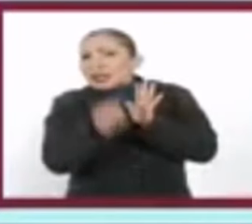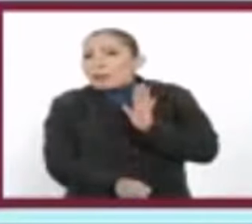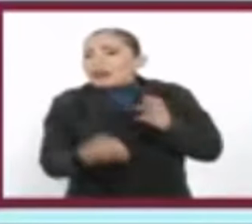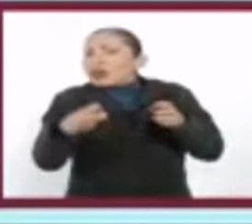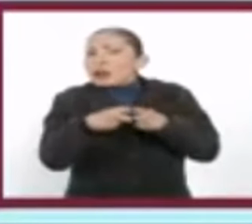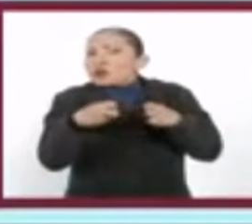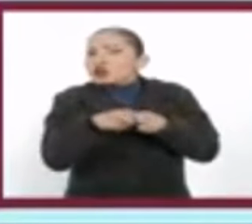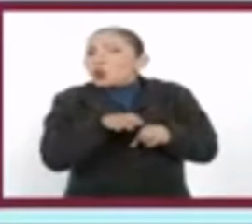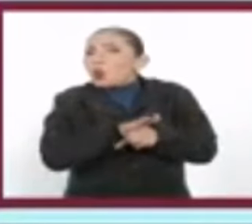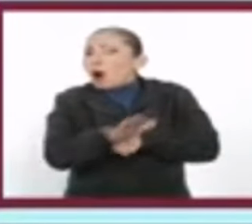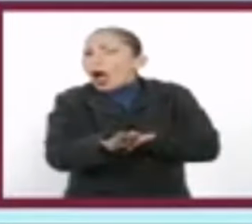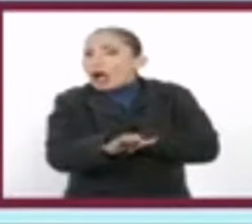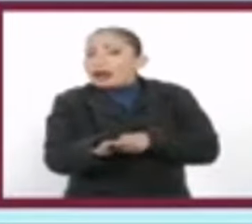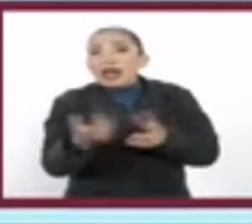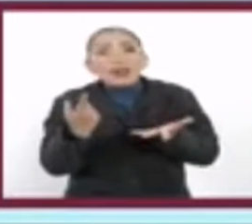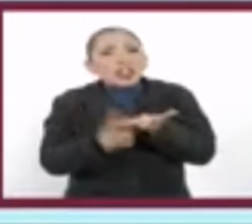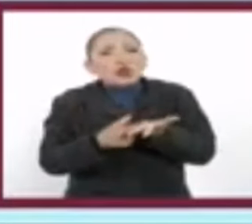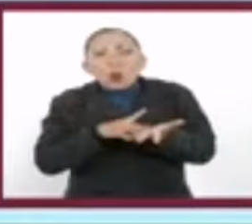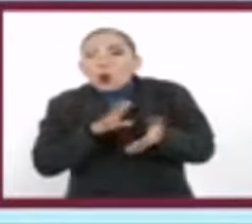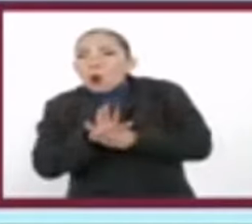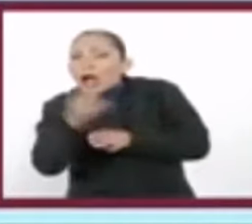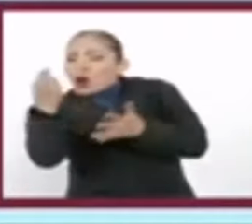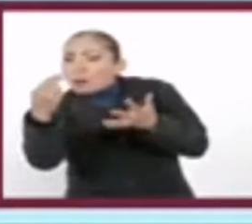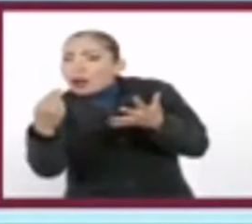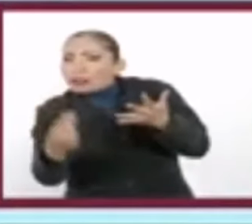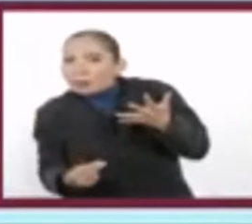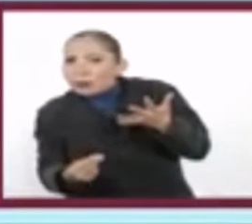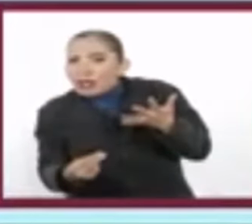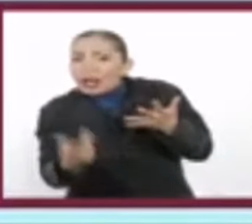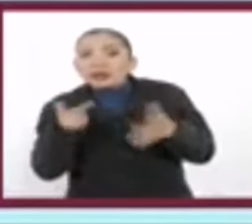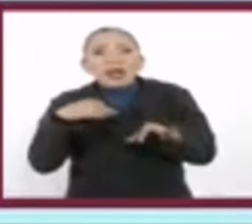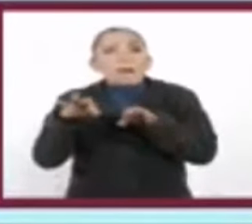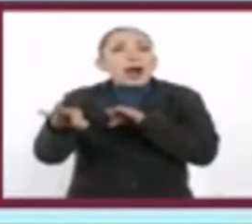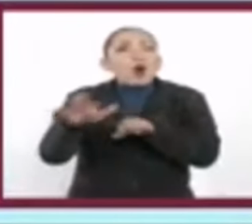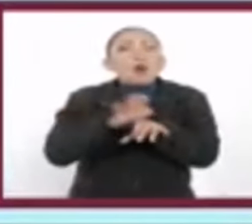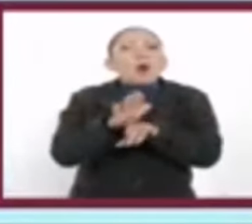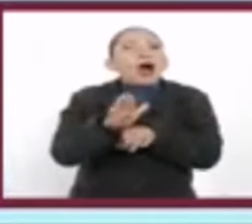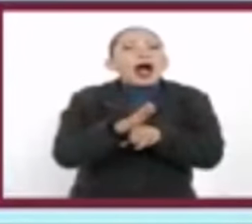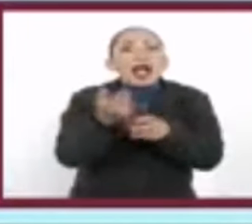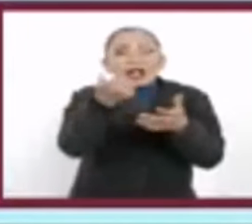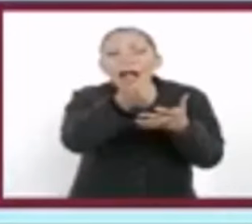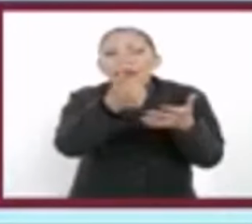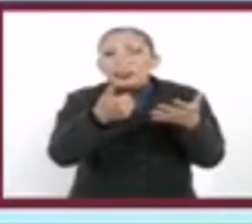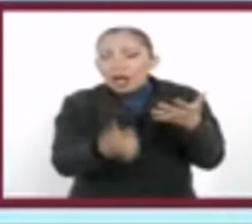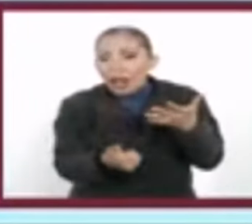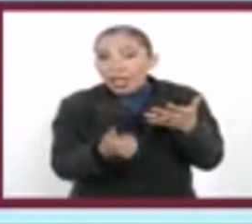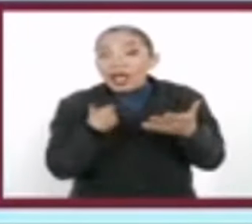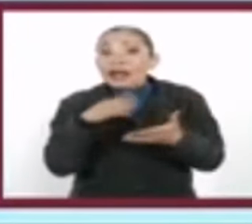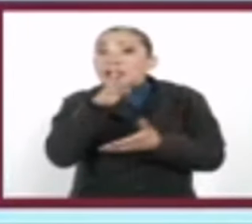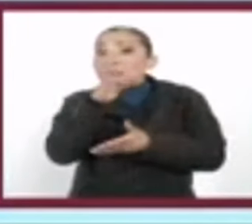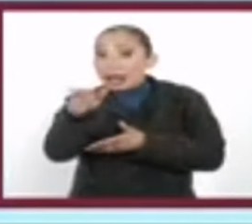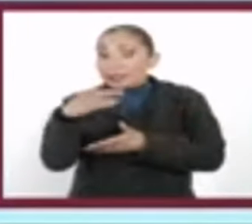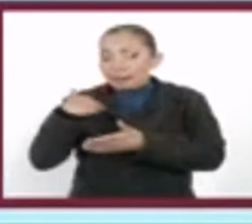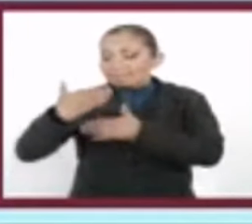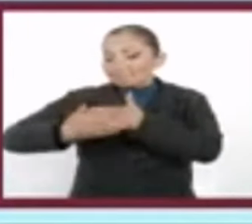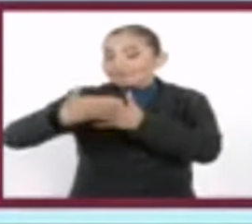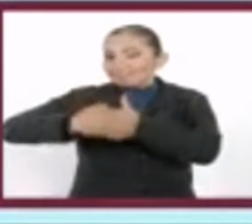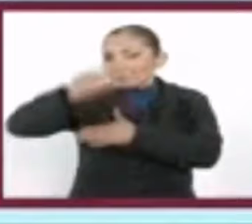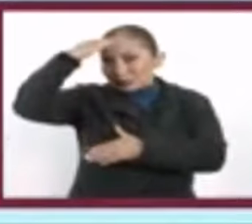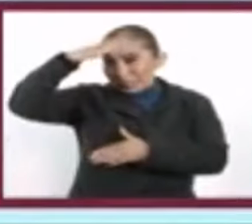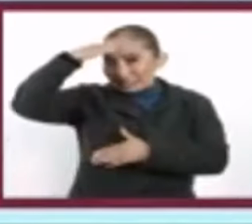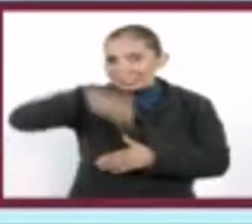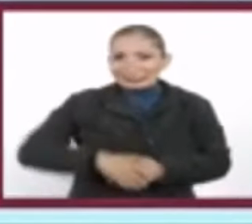nervioso? ¿Cómo está conformado? ¿Cuáles son sus funciones? Integren las respuestas en su